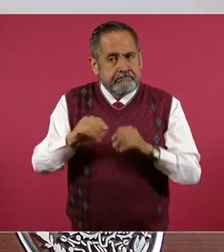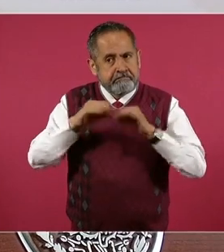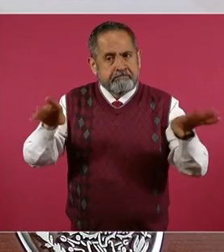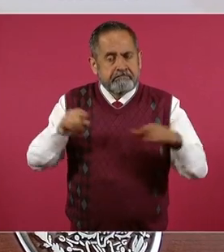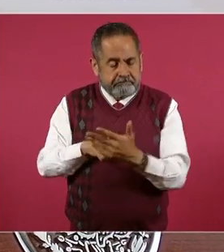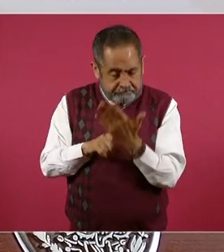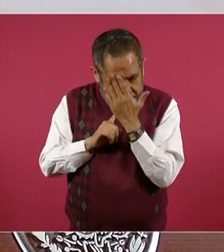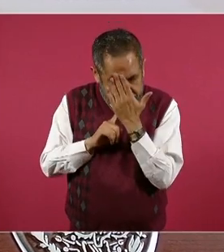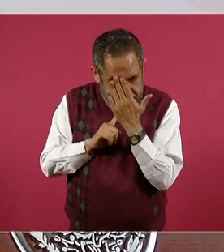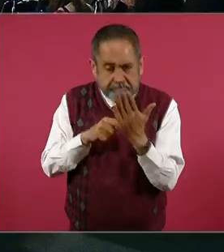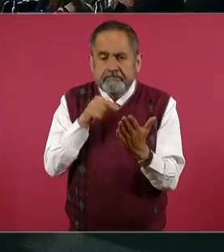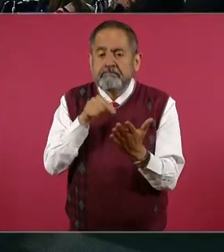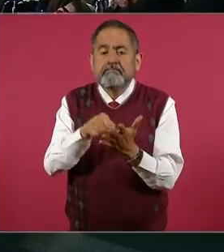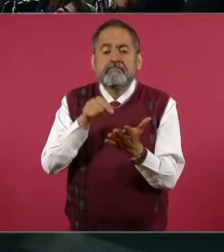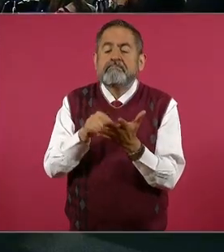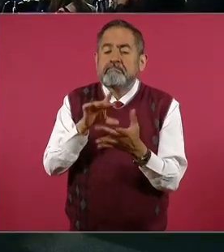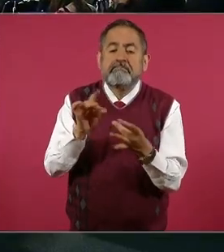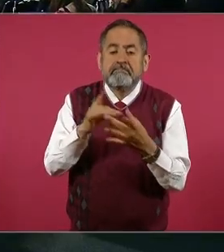admiraban, se